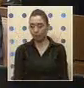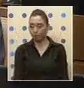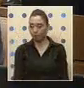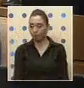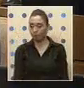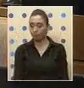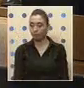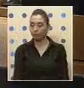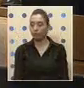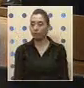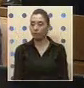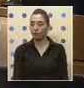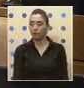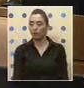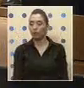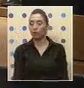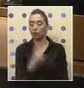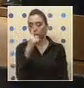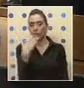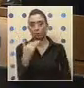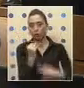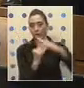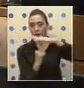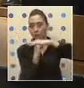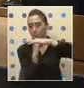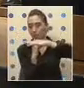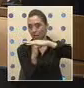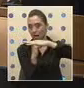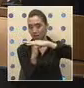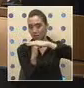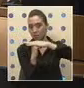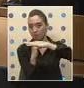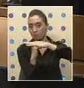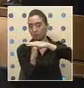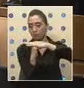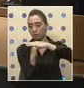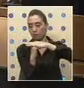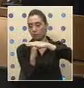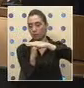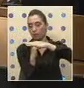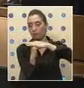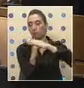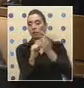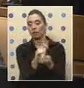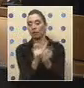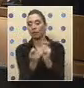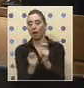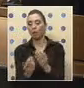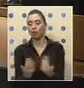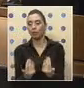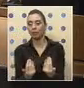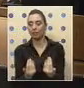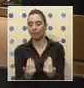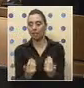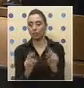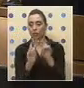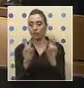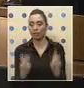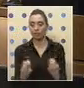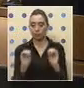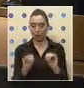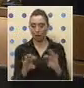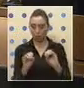Y una de las pilares clave, y permítanme partir por ahí, tiene que ver con los cambios necesarios que había que hacer en el ámbito de la